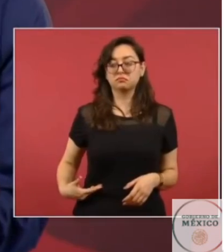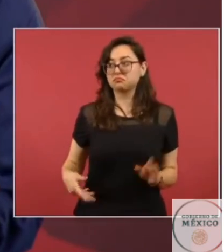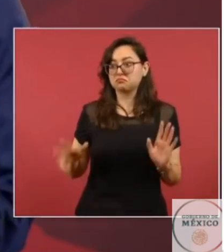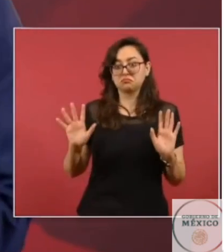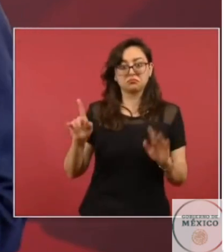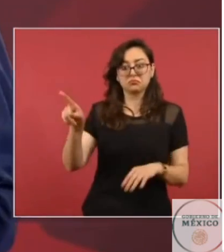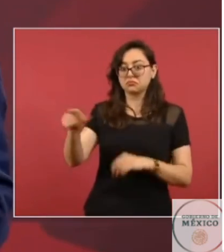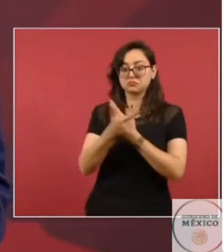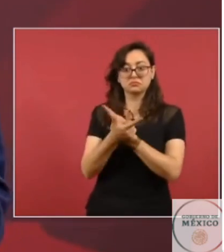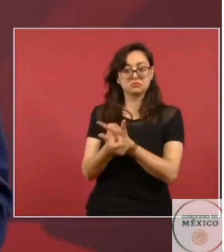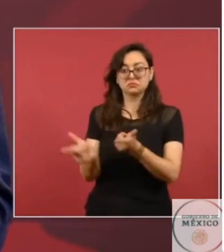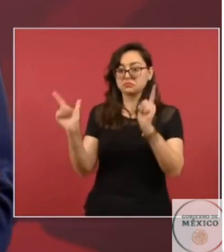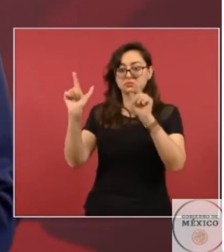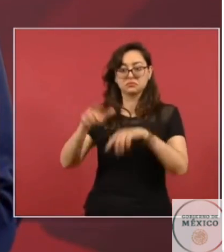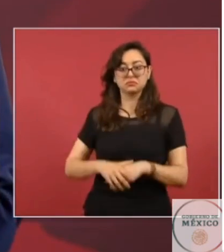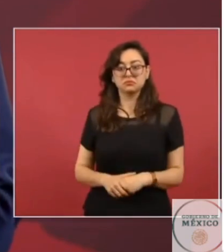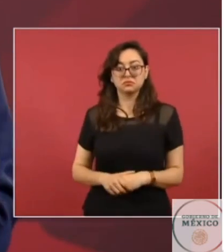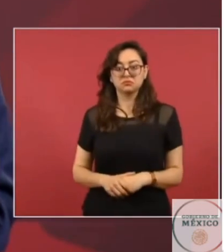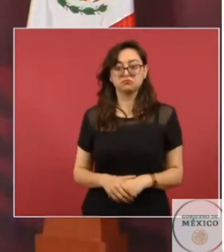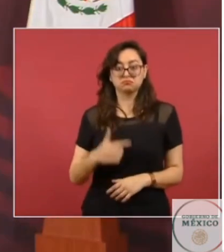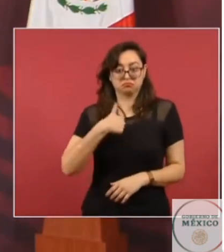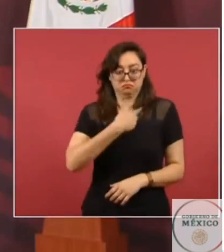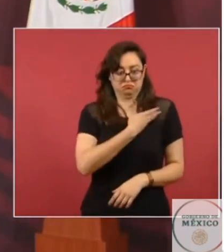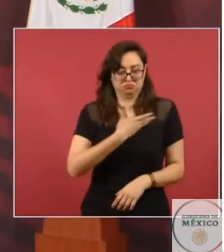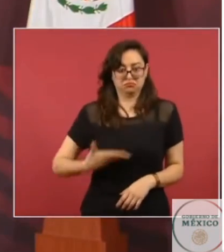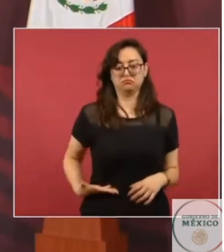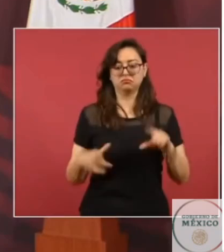puede quedarse sentada si llega el presidente